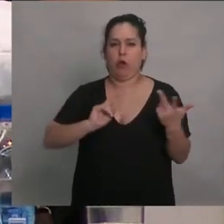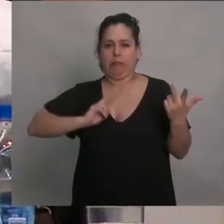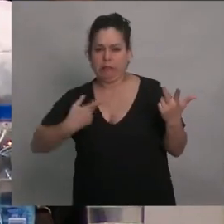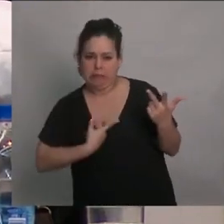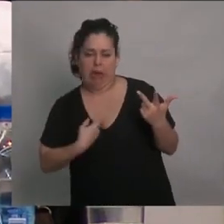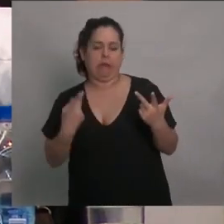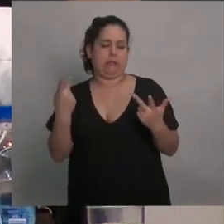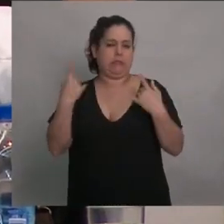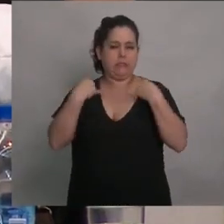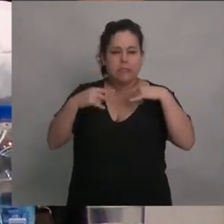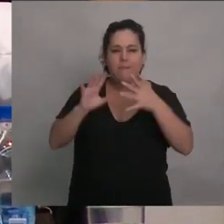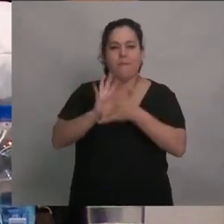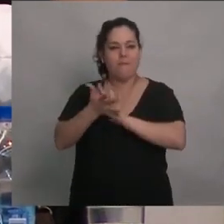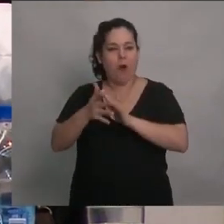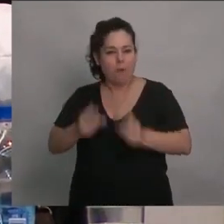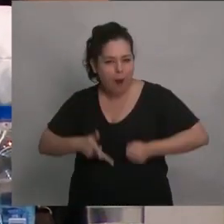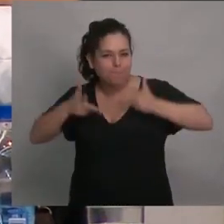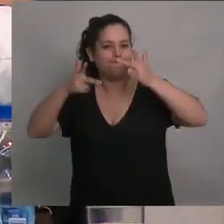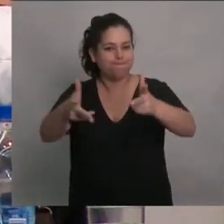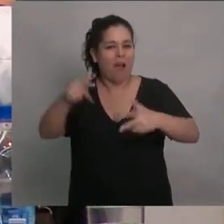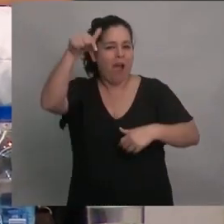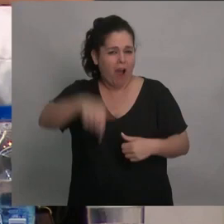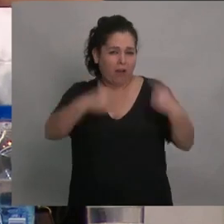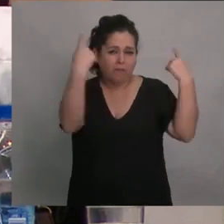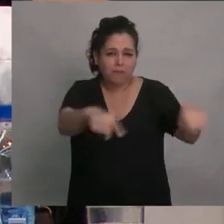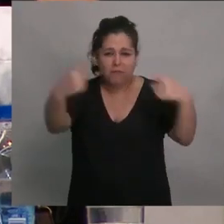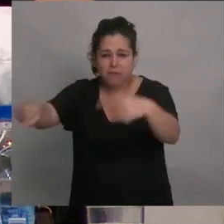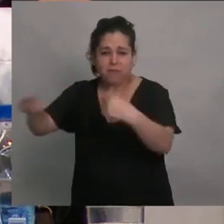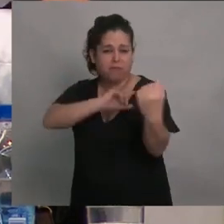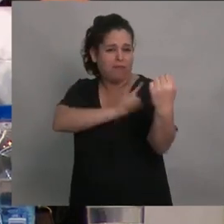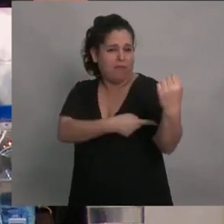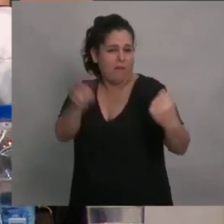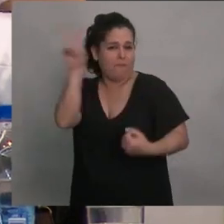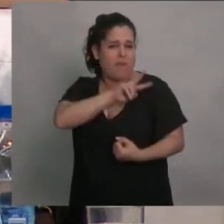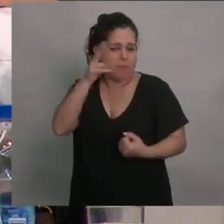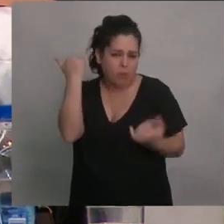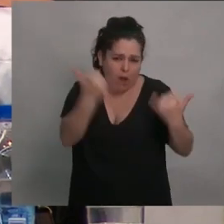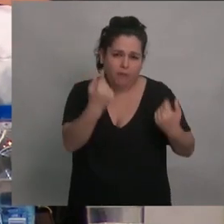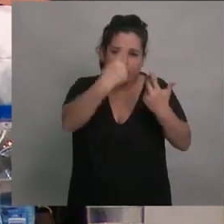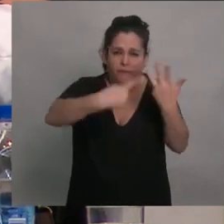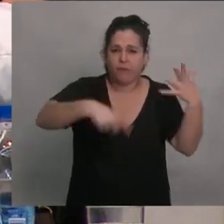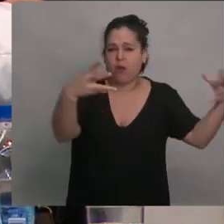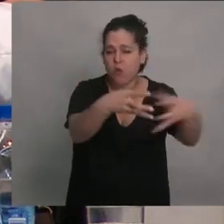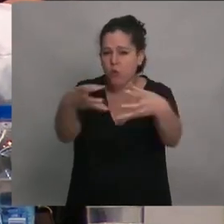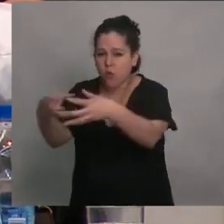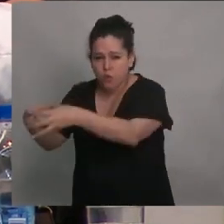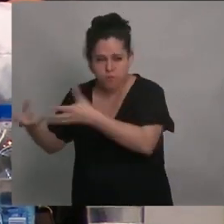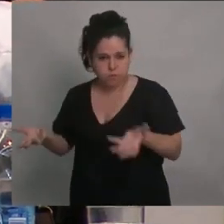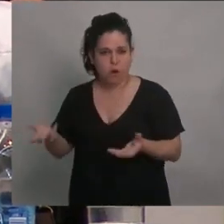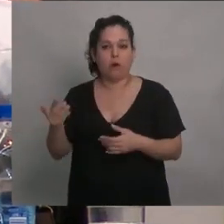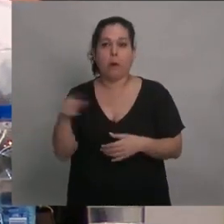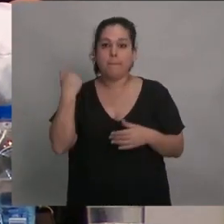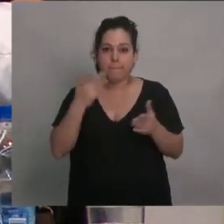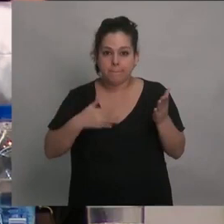todas las diversidades que en este momento tenemos dentro de los feminismos. No somos más,